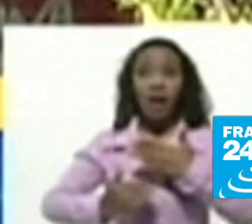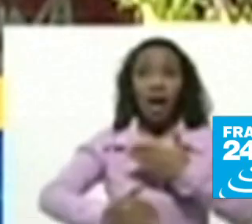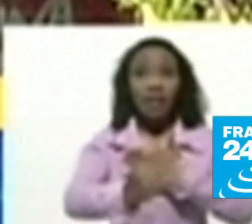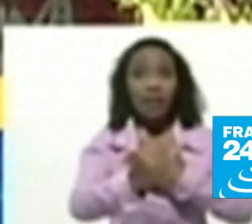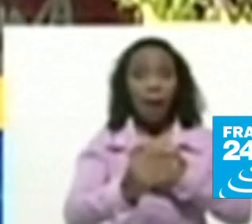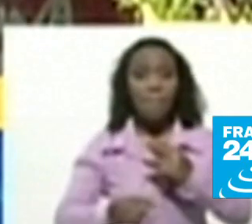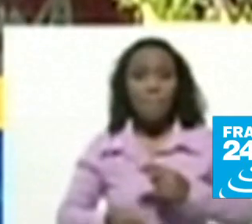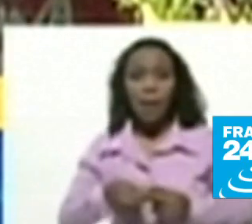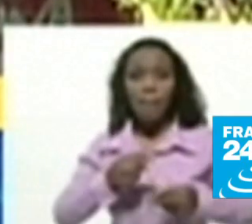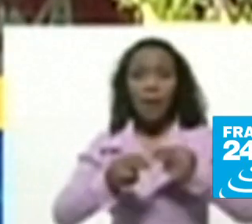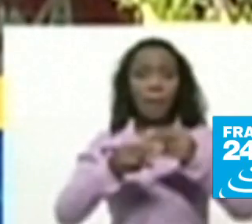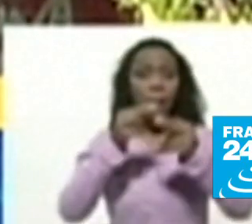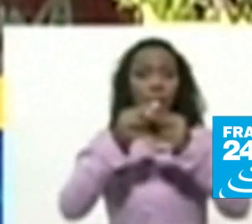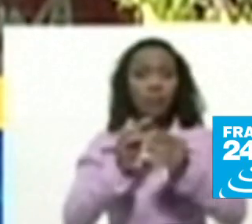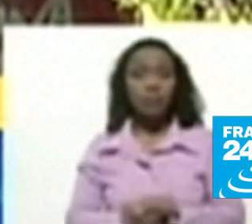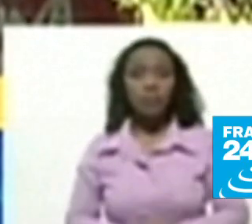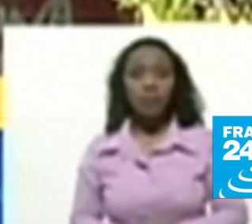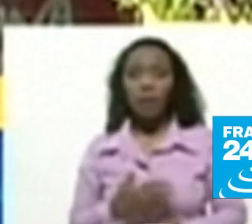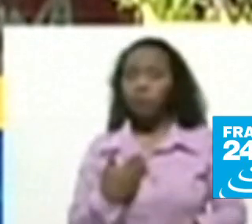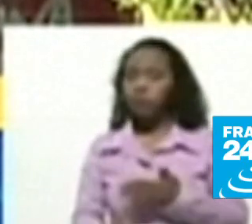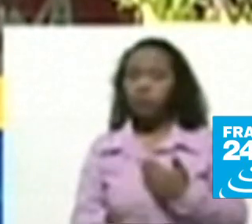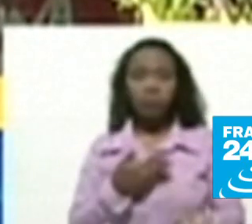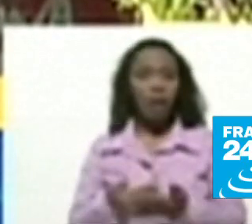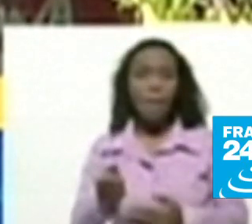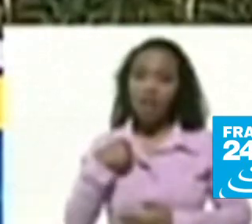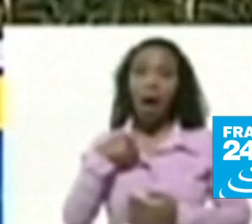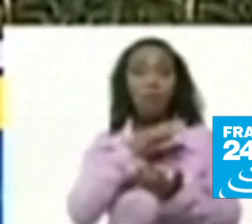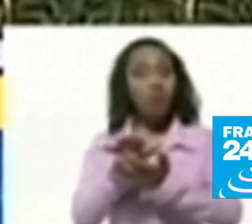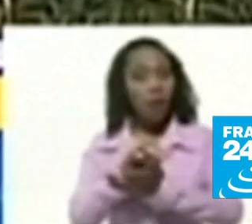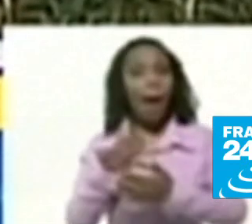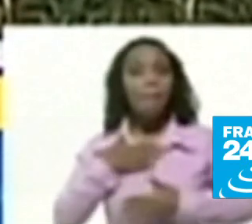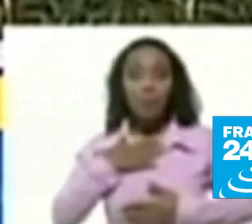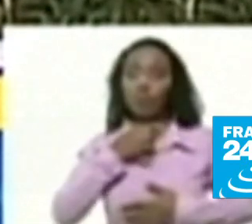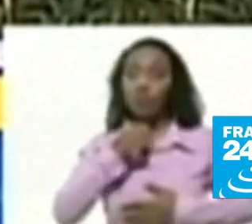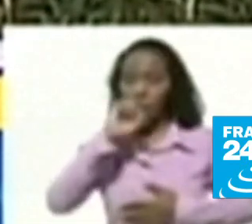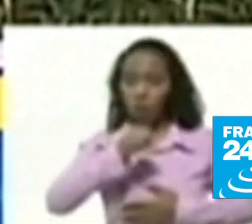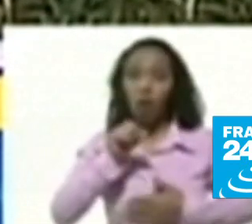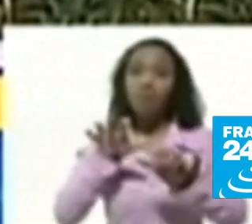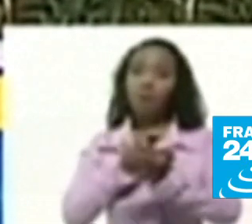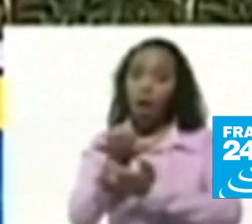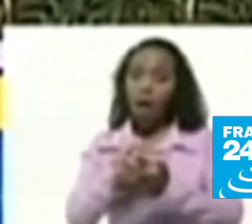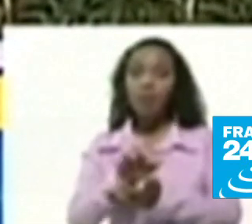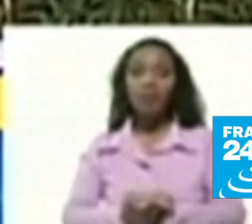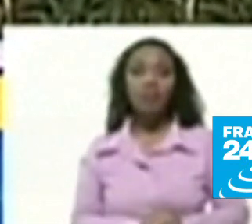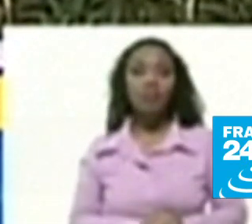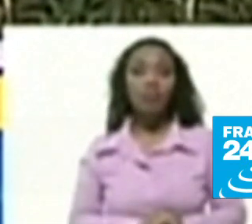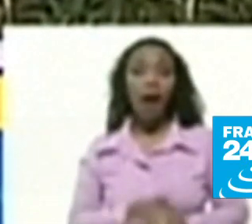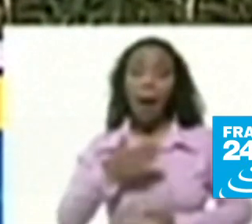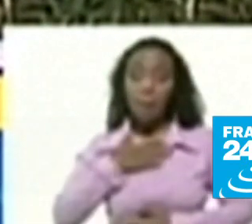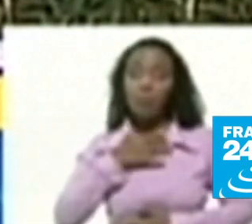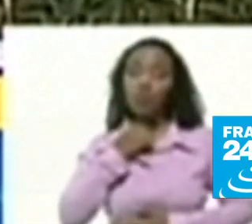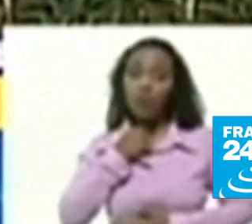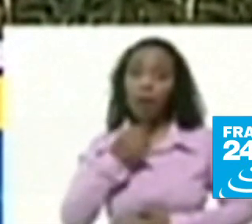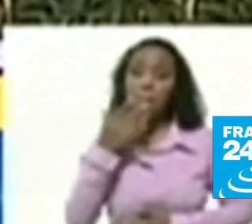territorio. Meanwhile, Venezuela's president Nicolas Maduro called for the normalization of economic and diplomatic relations